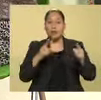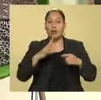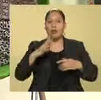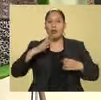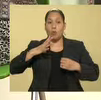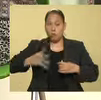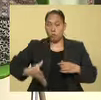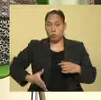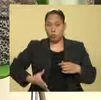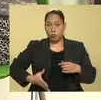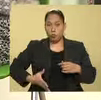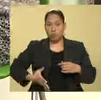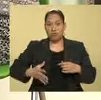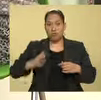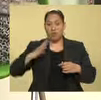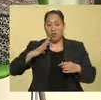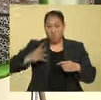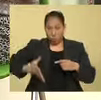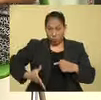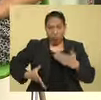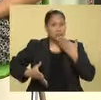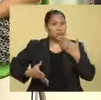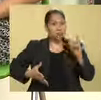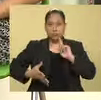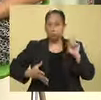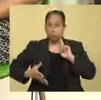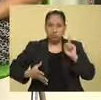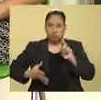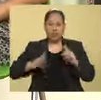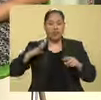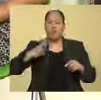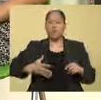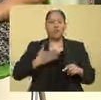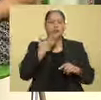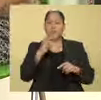Pónganse. No es bueno. Pero van a ver mañana lo vemos. En ninguna medida. Mañana vemos.